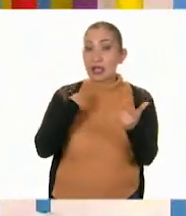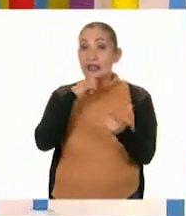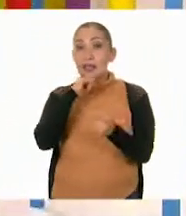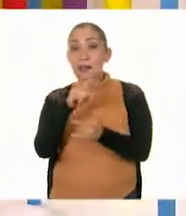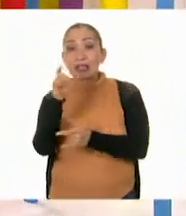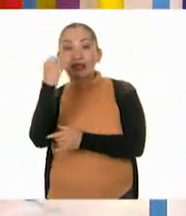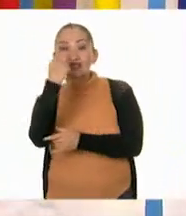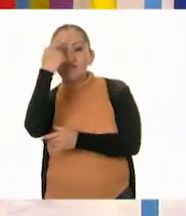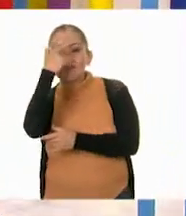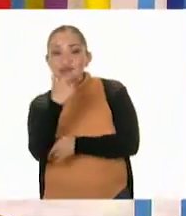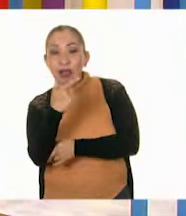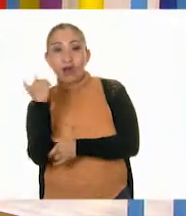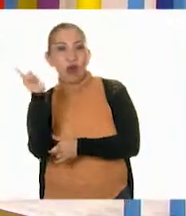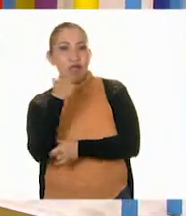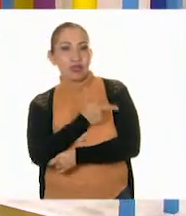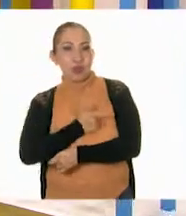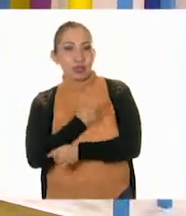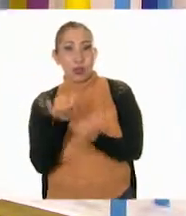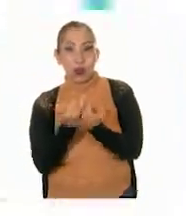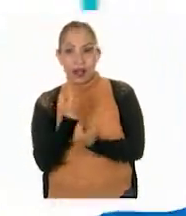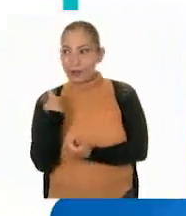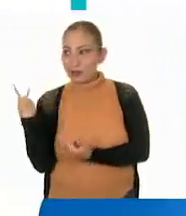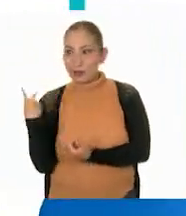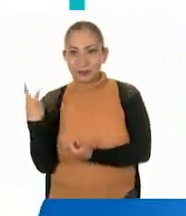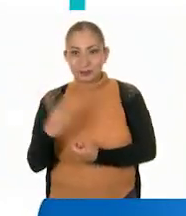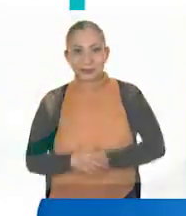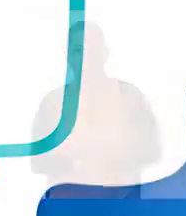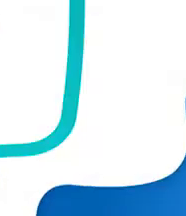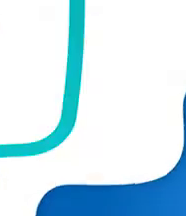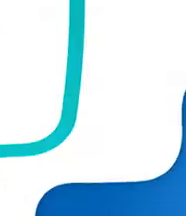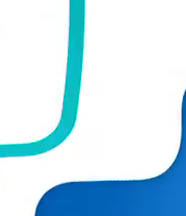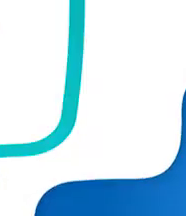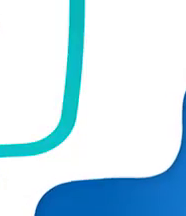Cenas. Espero que lo hayan disfrutado tanto como nosotros.